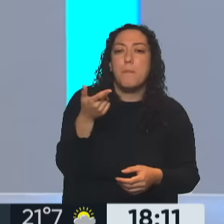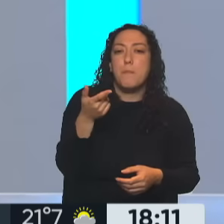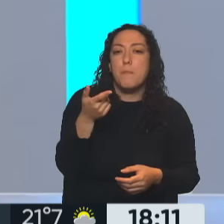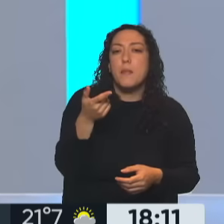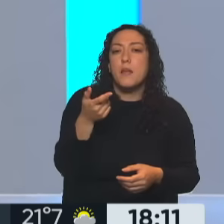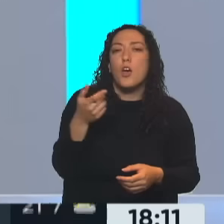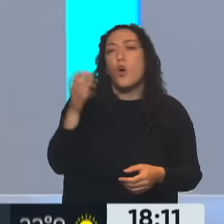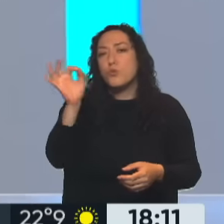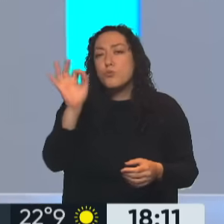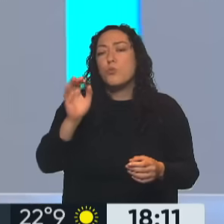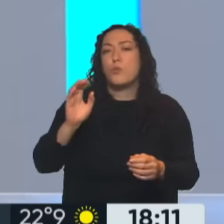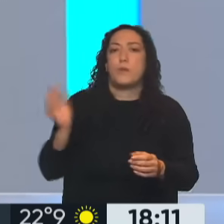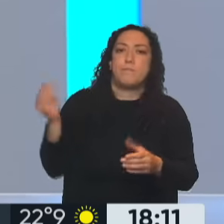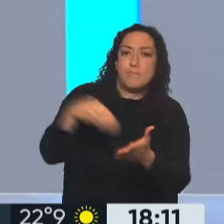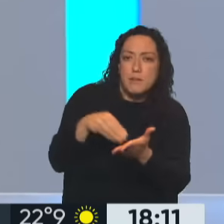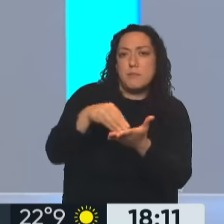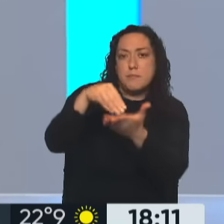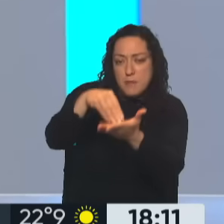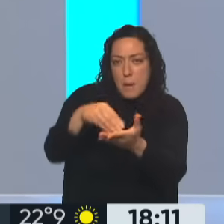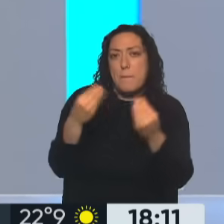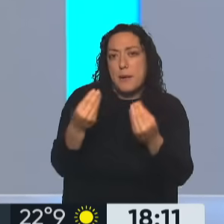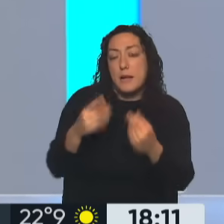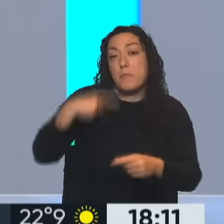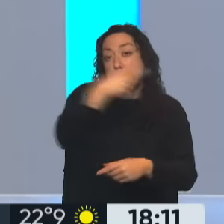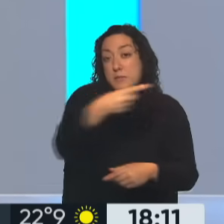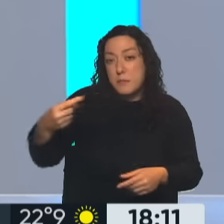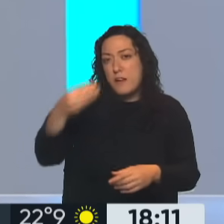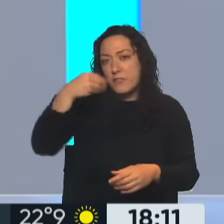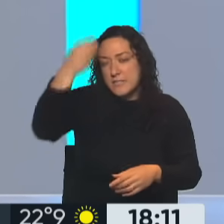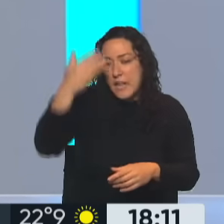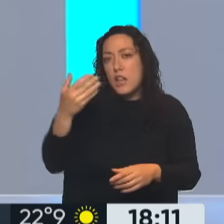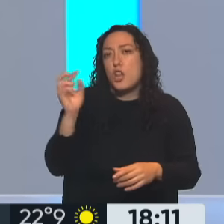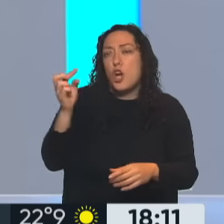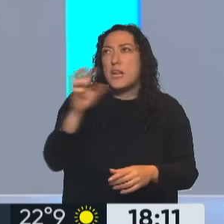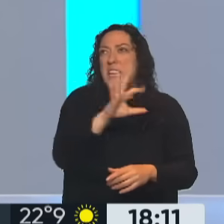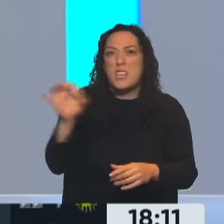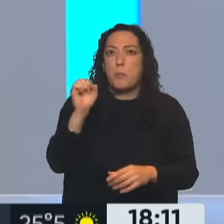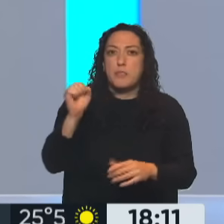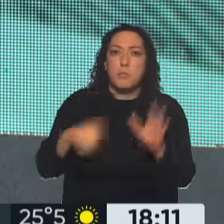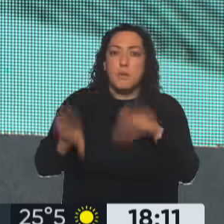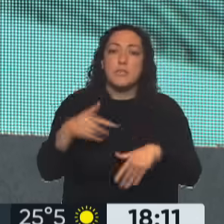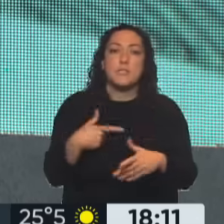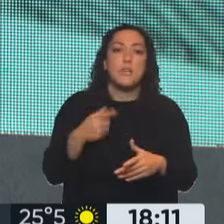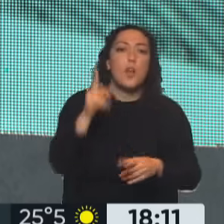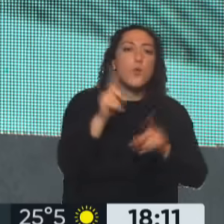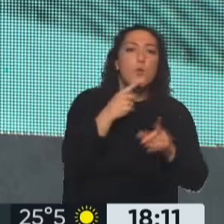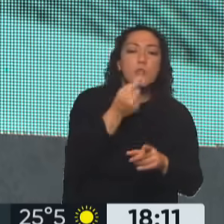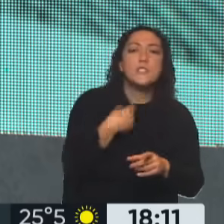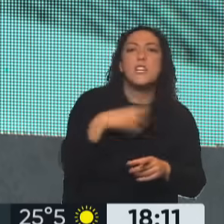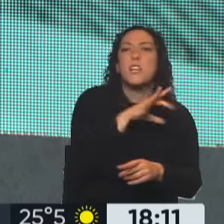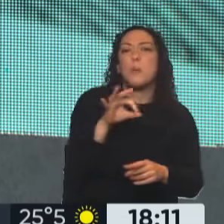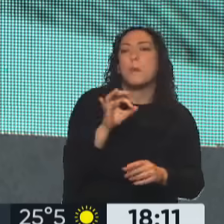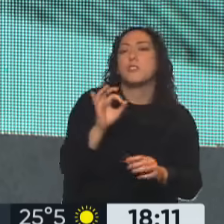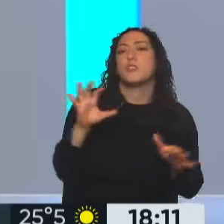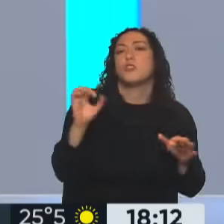prevé para octubre. Esto probablemente llevaría la semana que viene el dólar oficial a más de 500 pesos. Me da 500, número redondo, dice Melconian. Dice, y